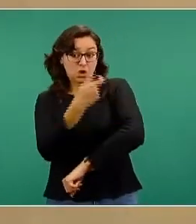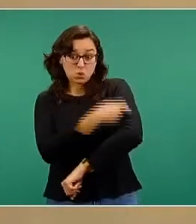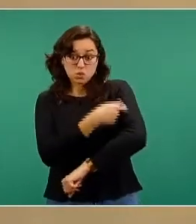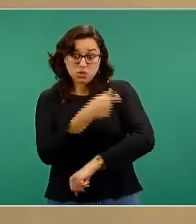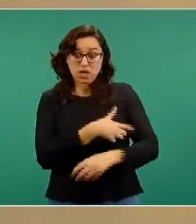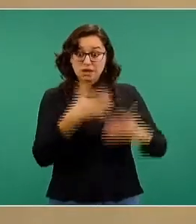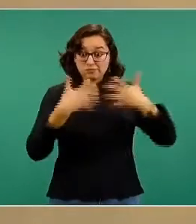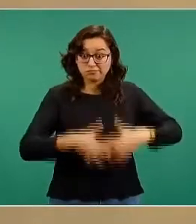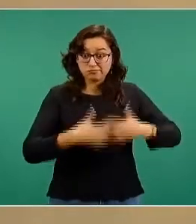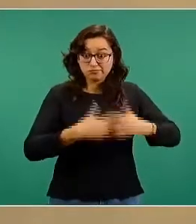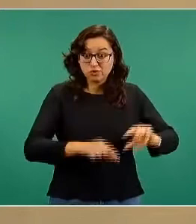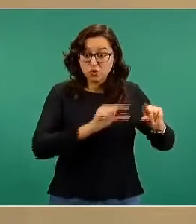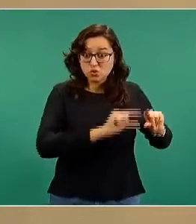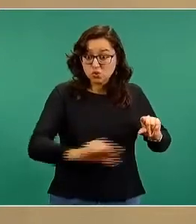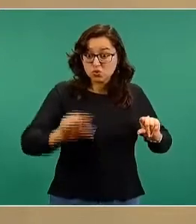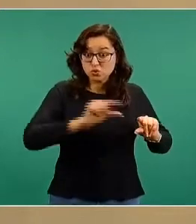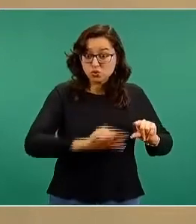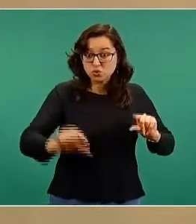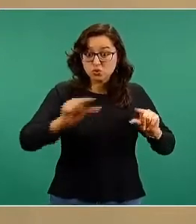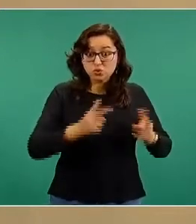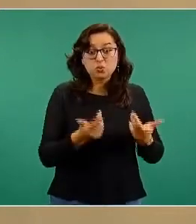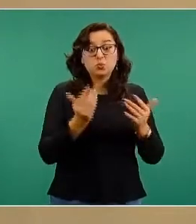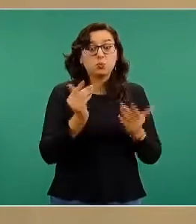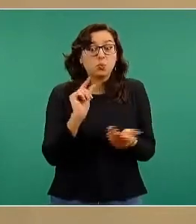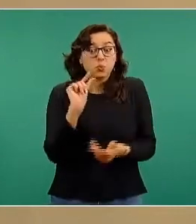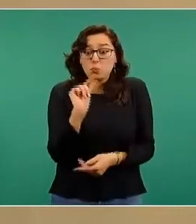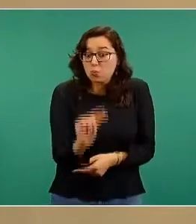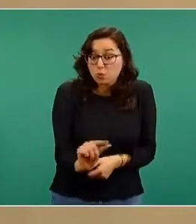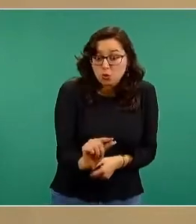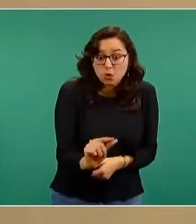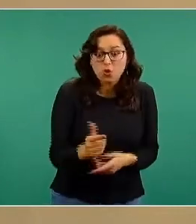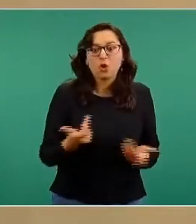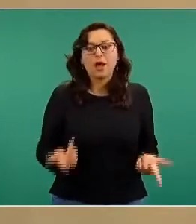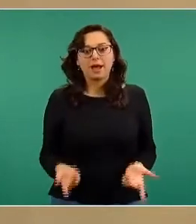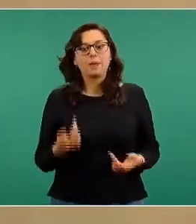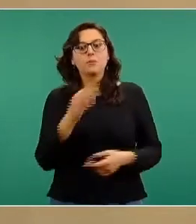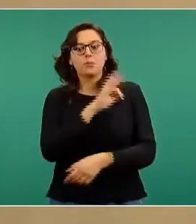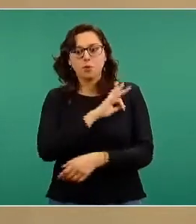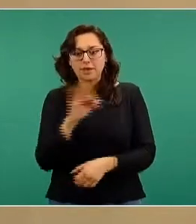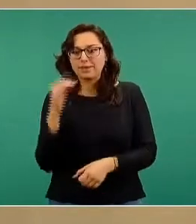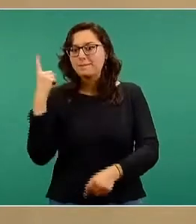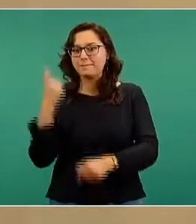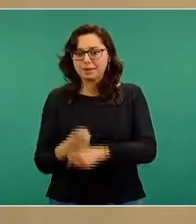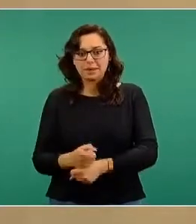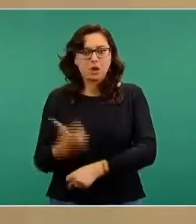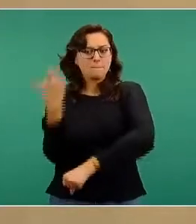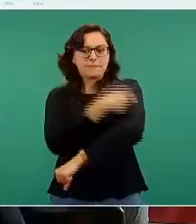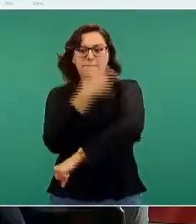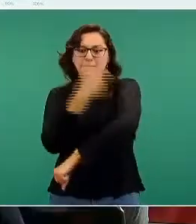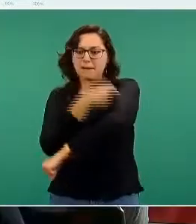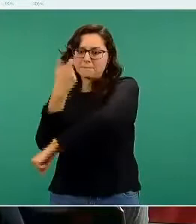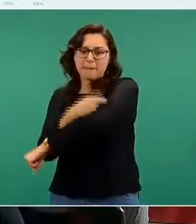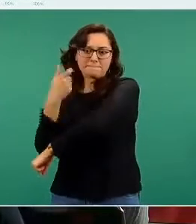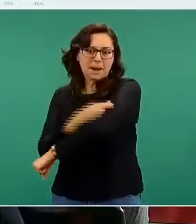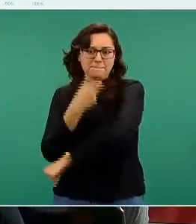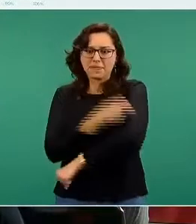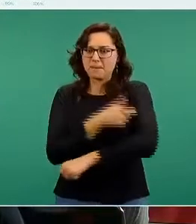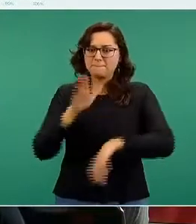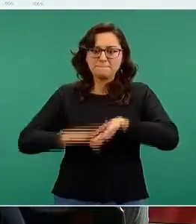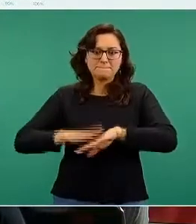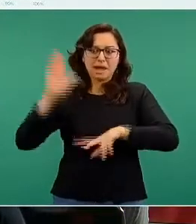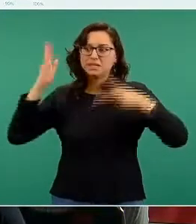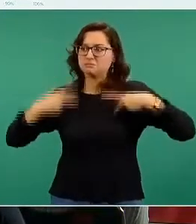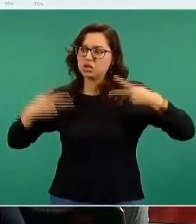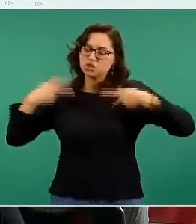permitiría seguir expandiendo la cobertura con primeras dosis y después ganar tiempo para lograr la segunda